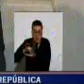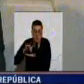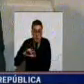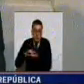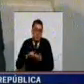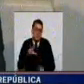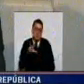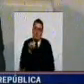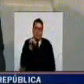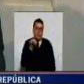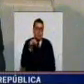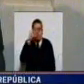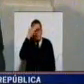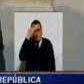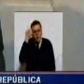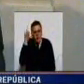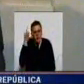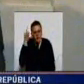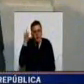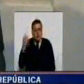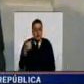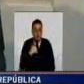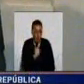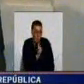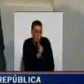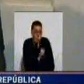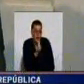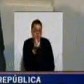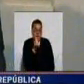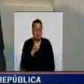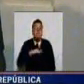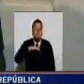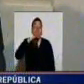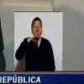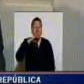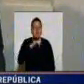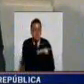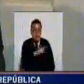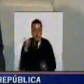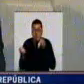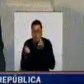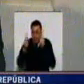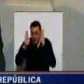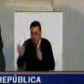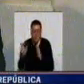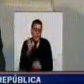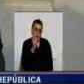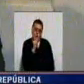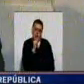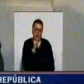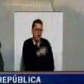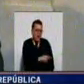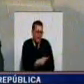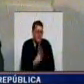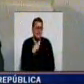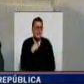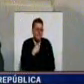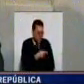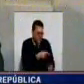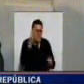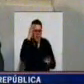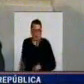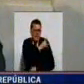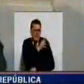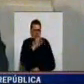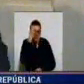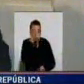subasta por la simple razón de que no tenía caja suficiente con que atender ese nuevo negocio. ¿Y por qué no tenía caja? Porque